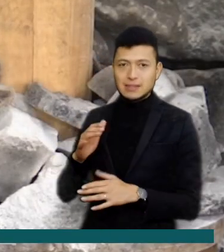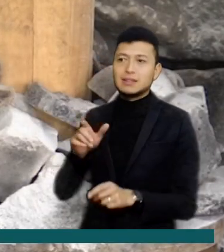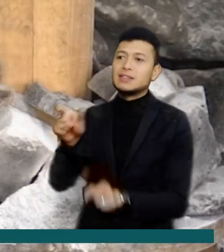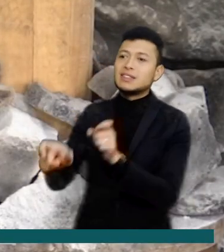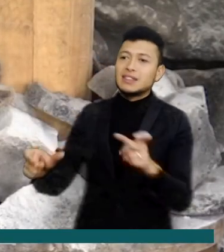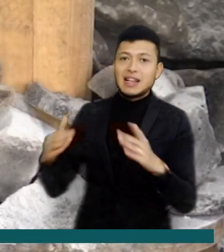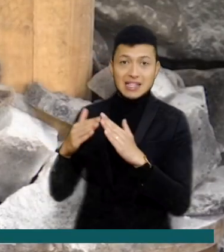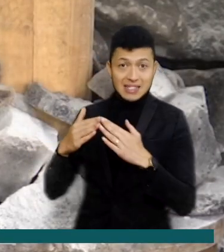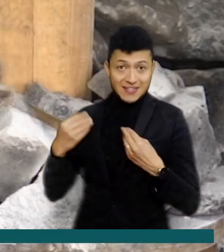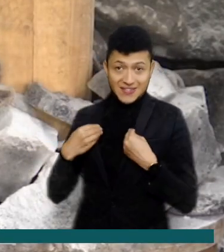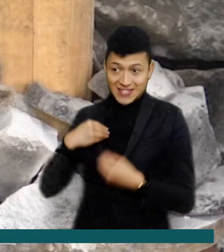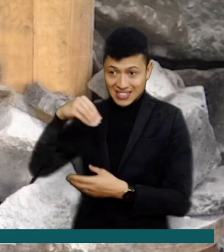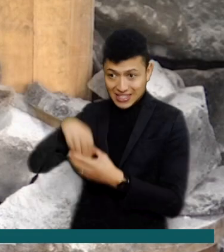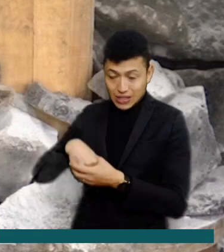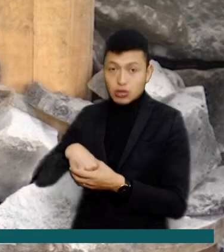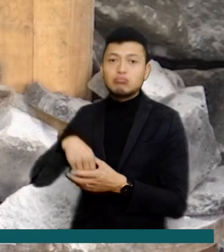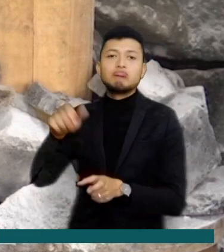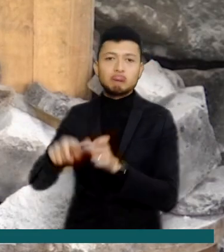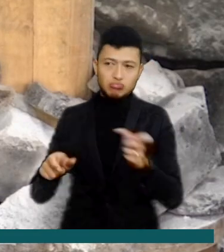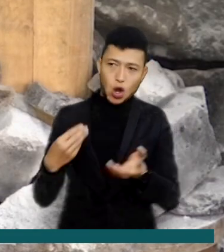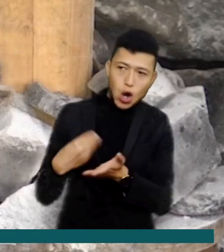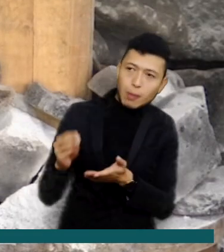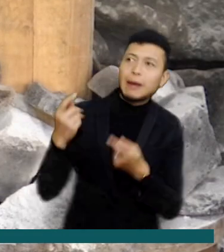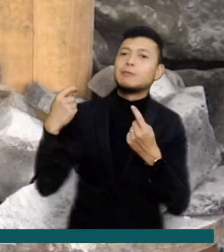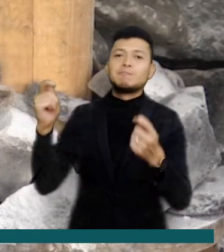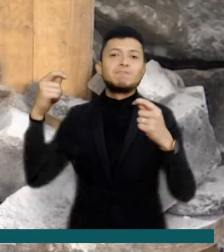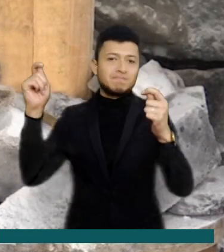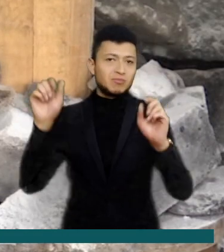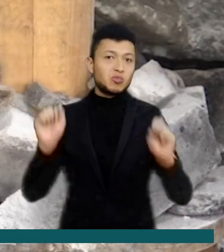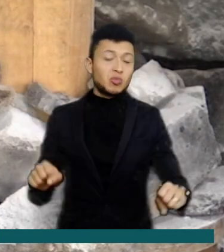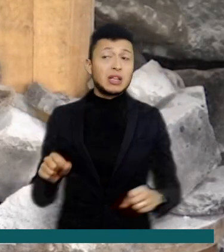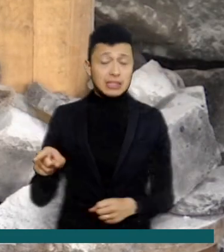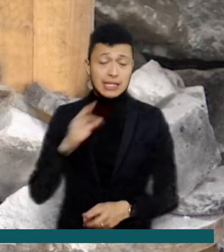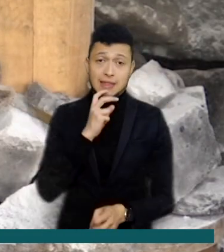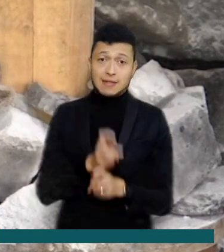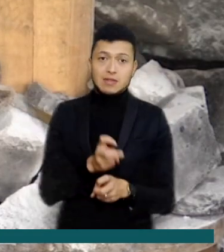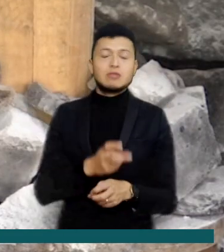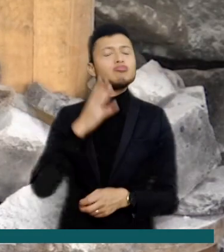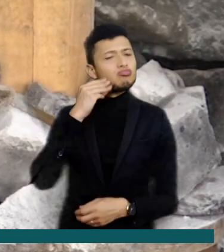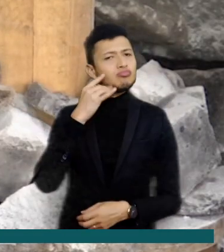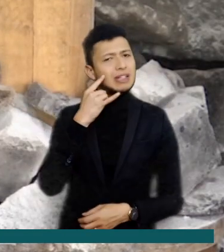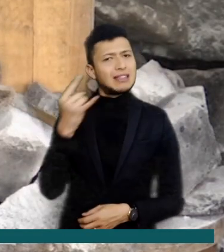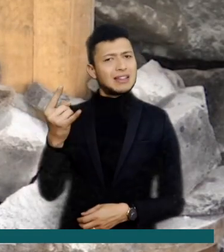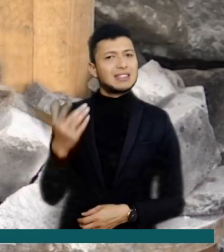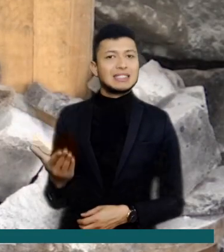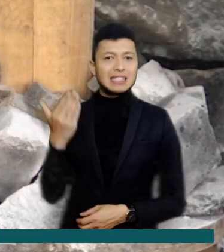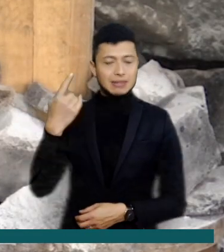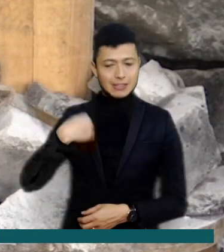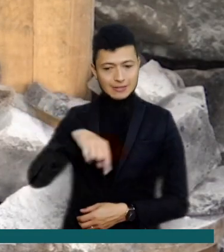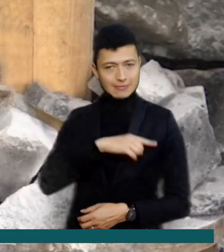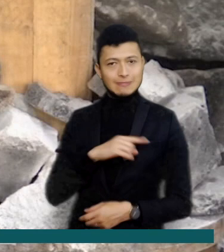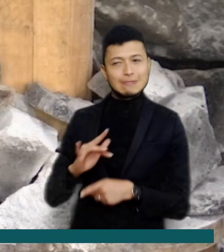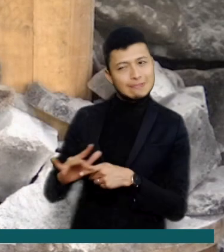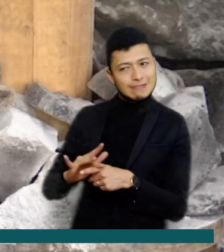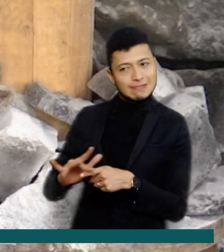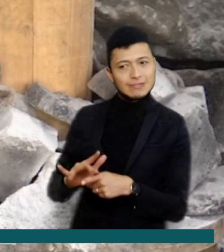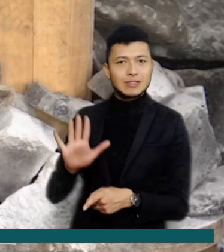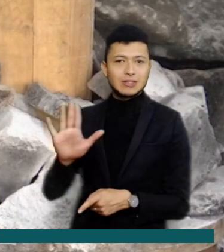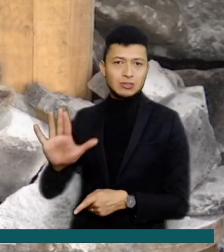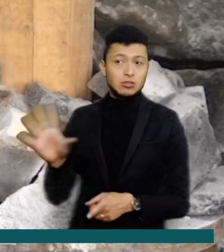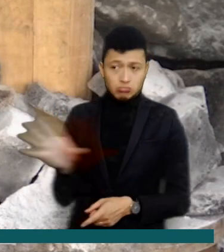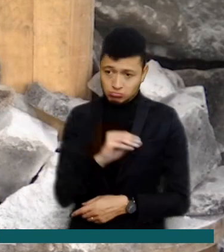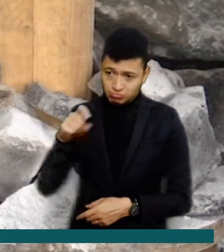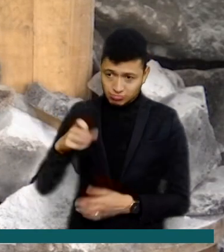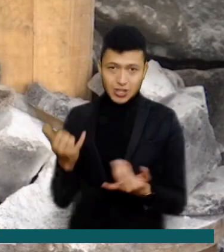la casa para que la gente nos comprara lo que teníamos. Pues fue bastante difícil, pero fue una experiencia interesante porque nos tuvimos que involucrar en esta